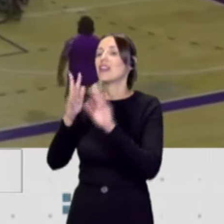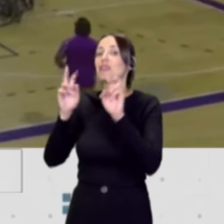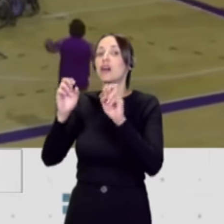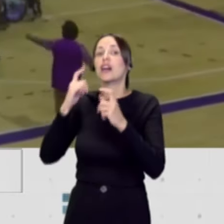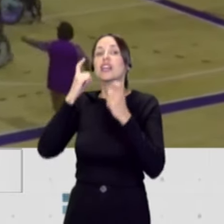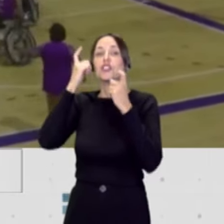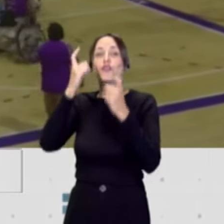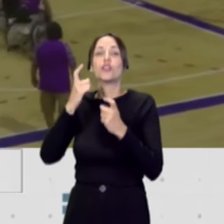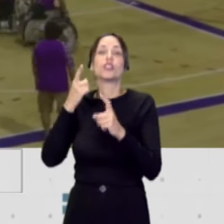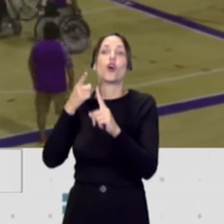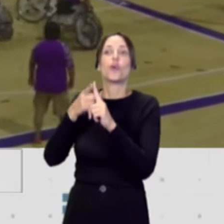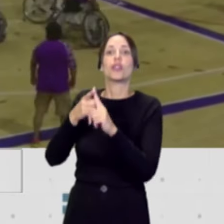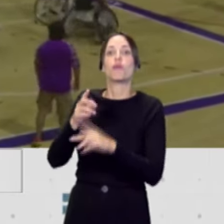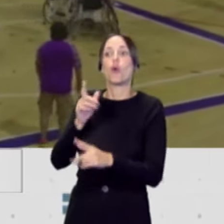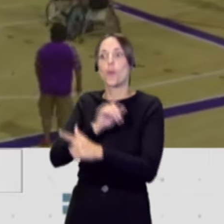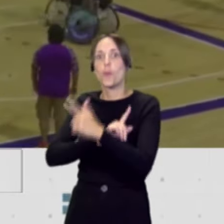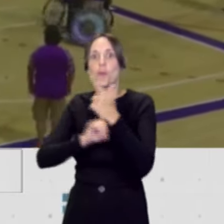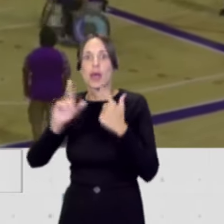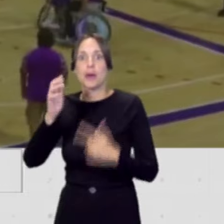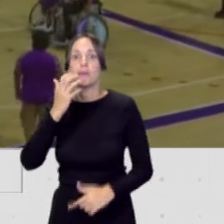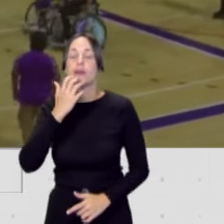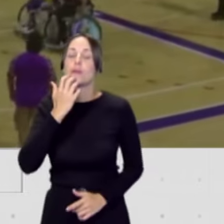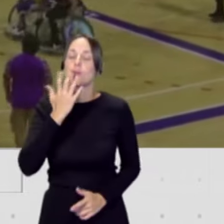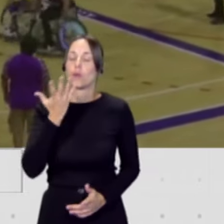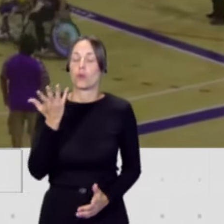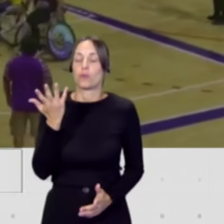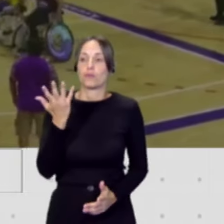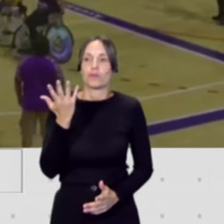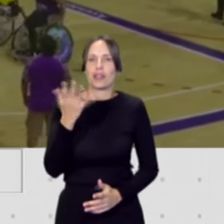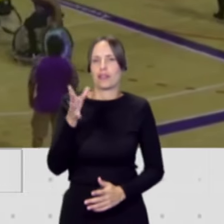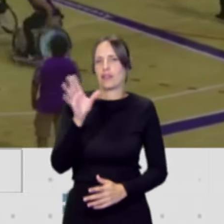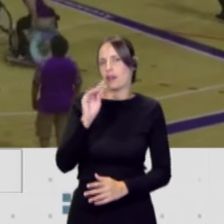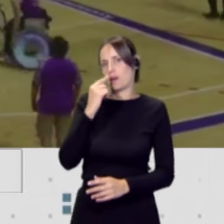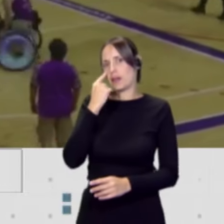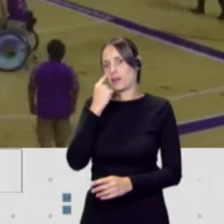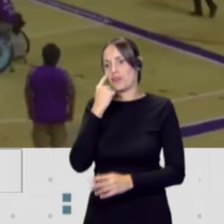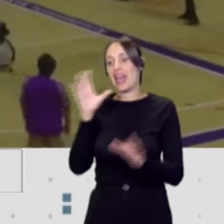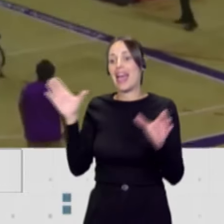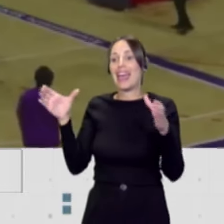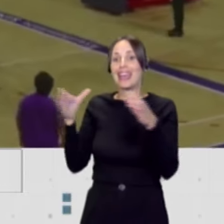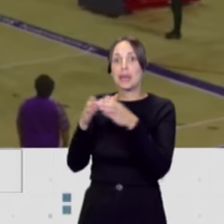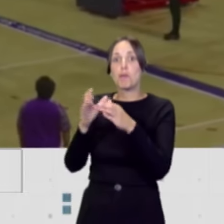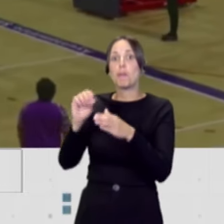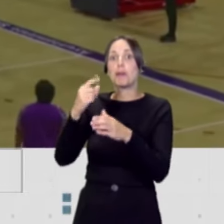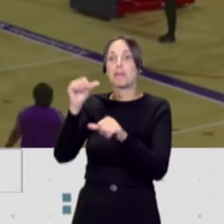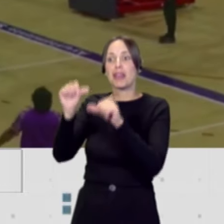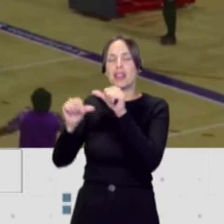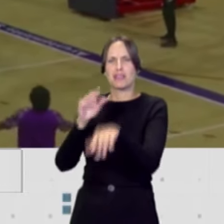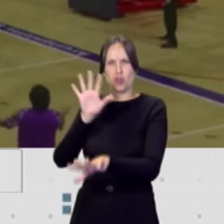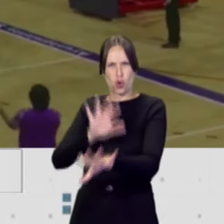los viajes y demás, porque entiendo que es muy complicado, ¿no?, mantener un equipo, en este caso, en primera división, Ramón.